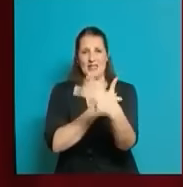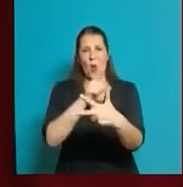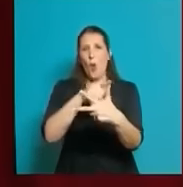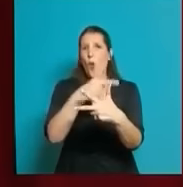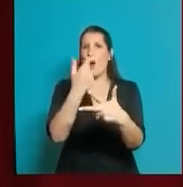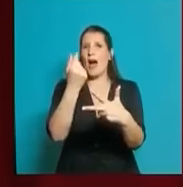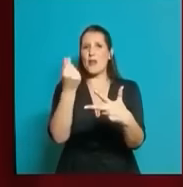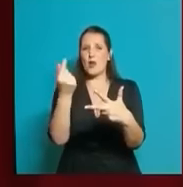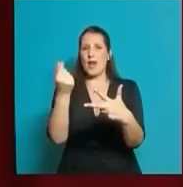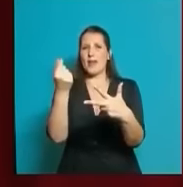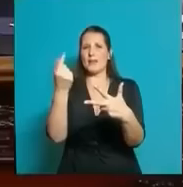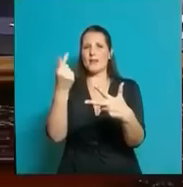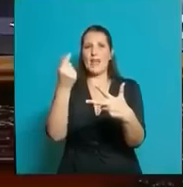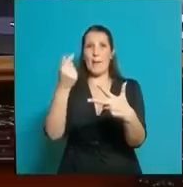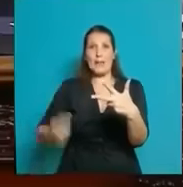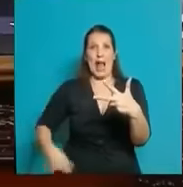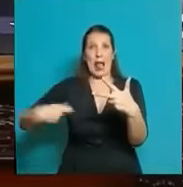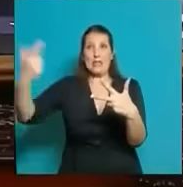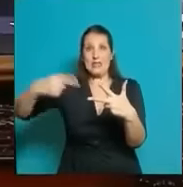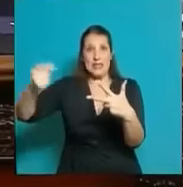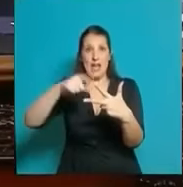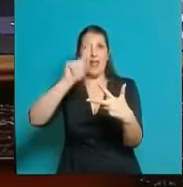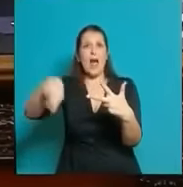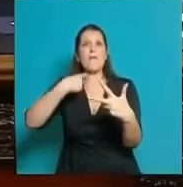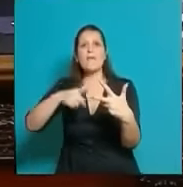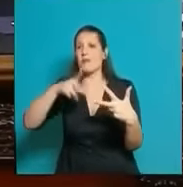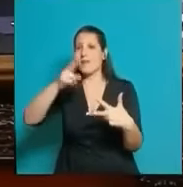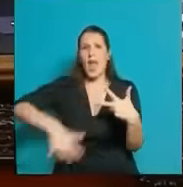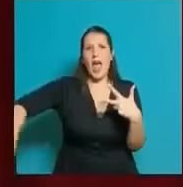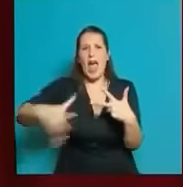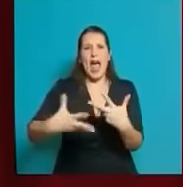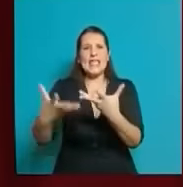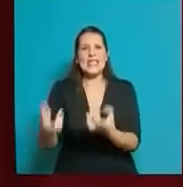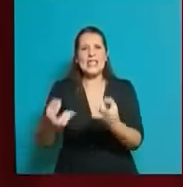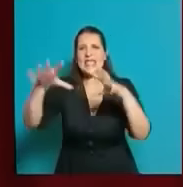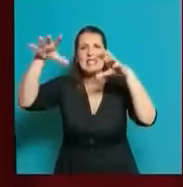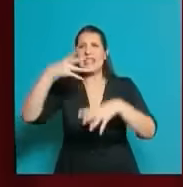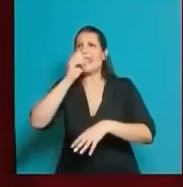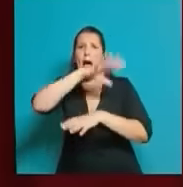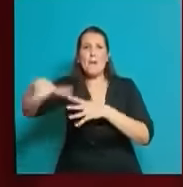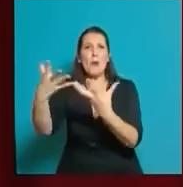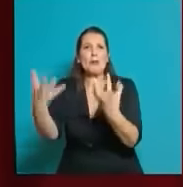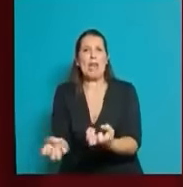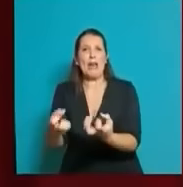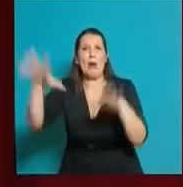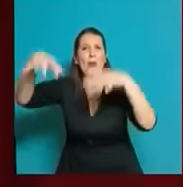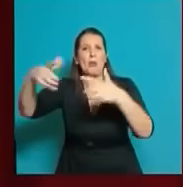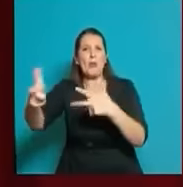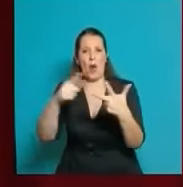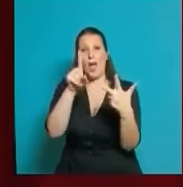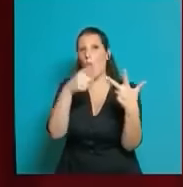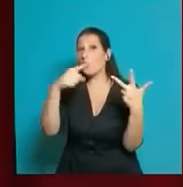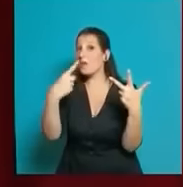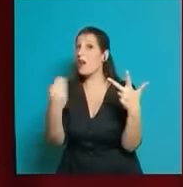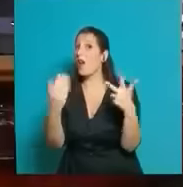capitales de mercados emergentes, la sequía que afectó como nunca en 50 años al campo argentino y la causa de los